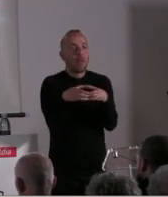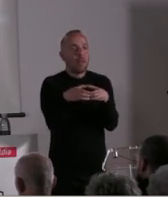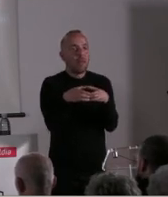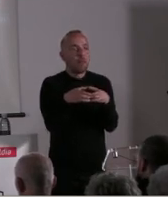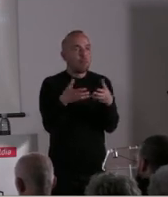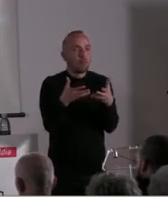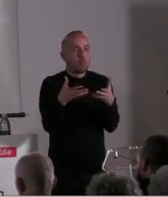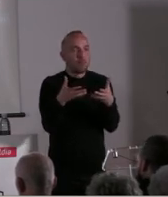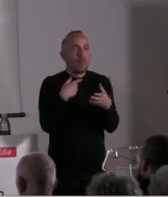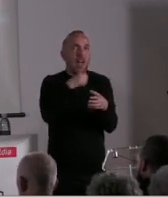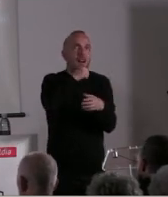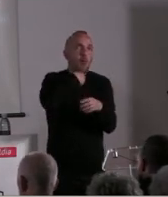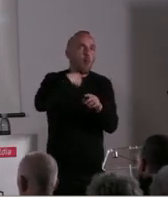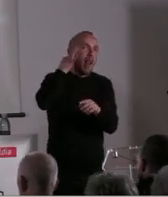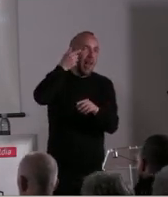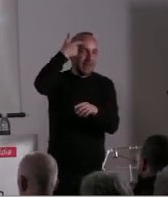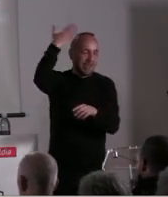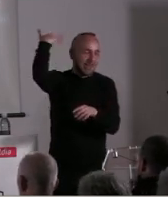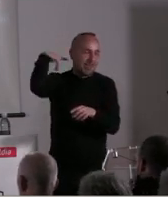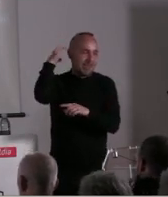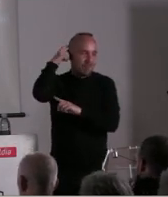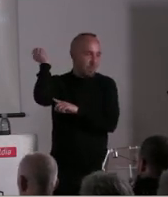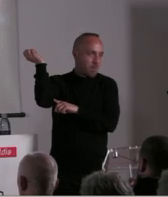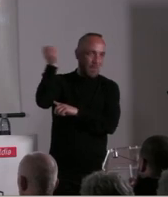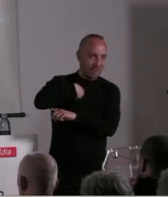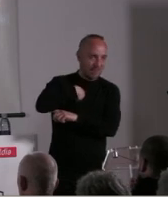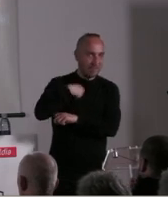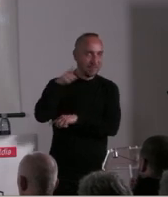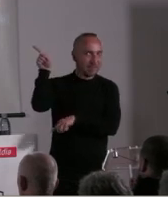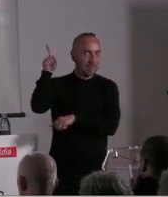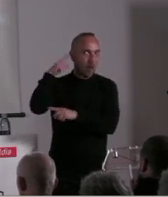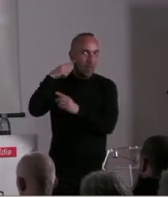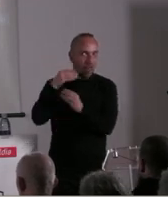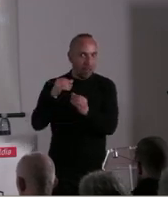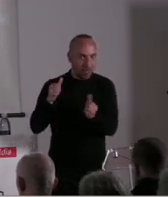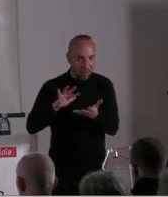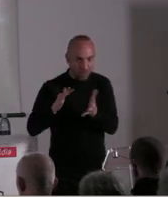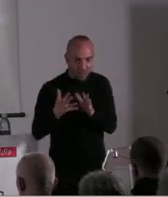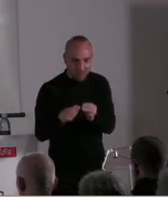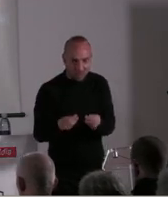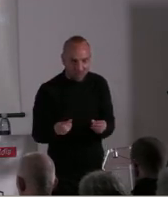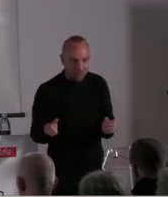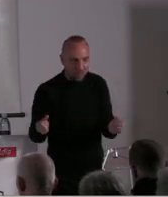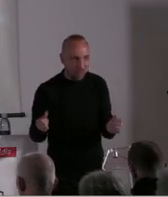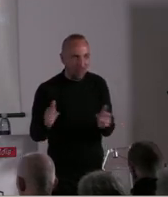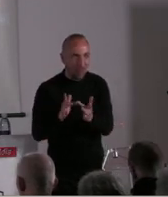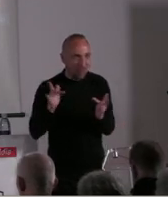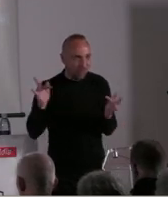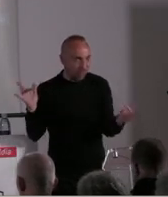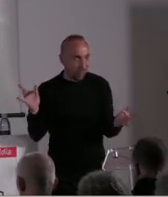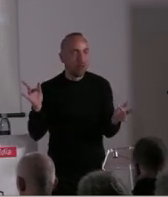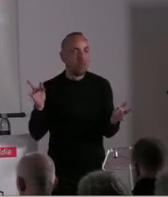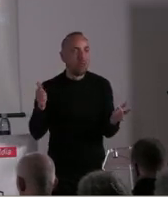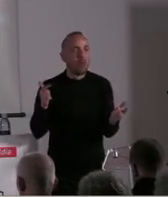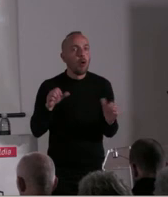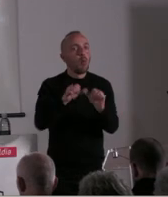sabemos, nuestras abuelas seguramente sabían más. Lo hemos perdido, y creo que es uno de los elementos que el modelo va a funcionar si